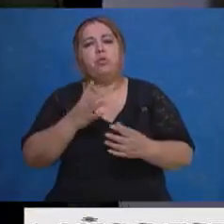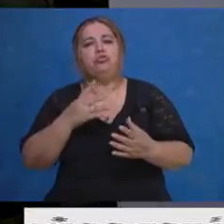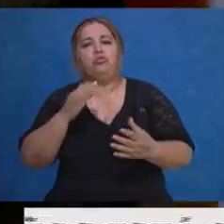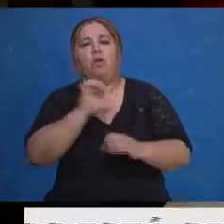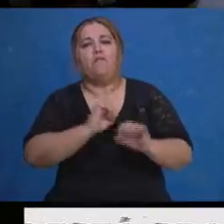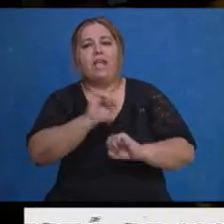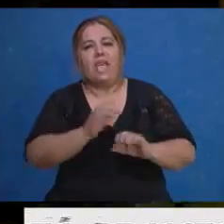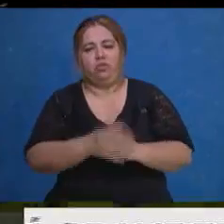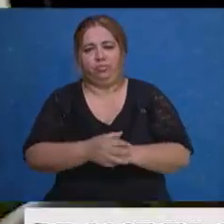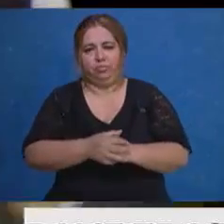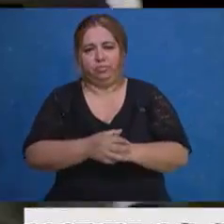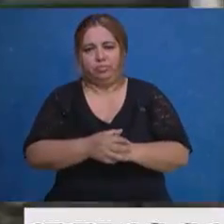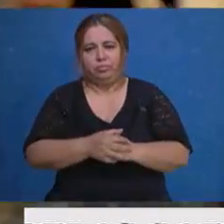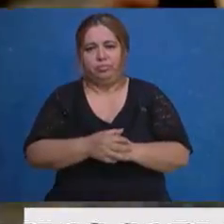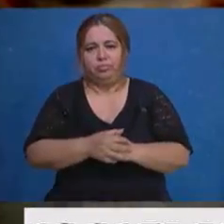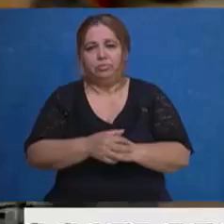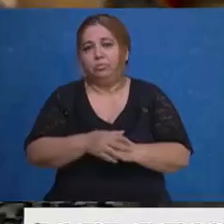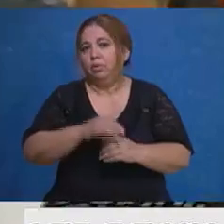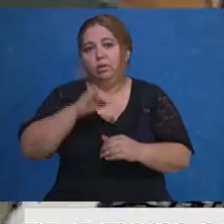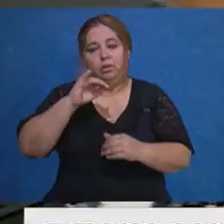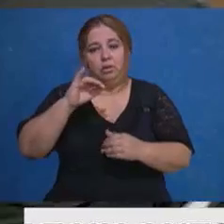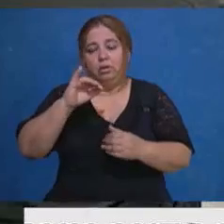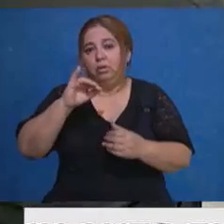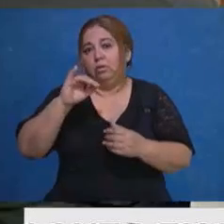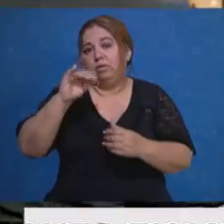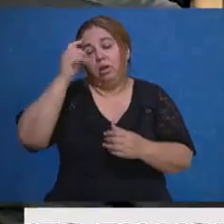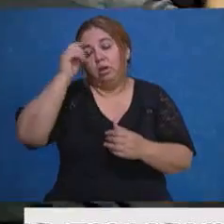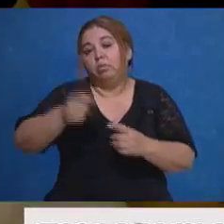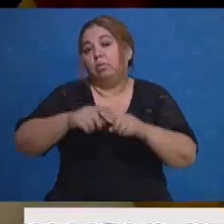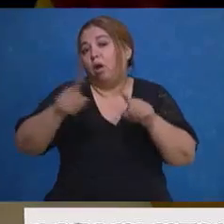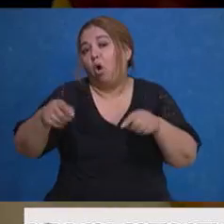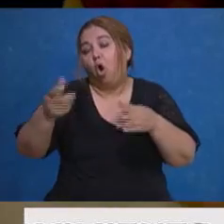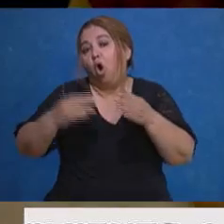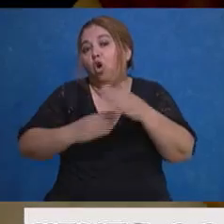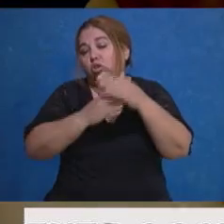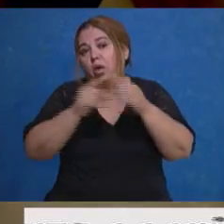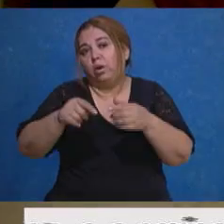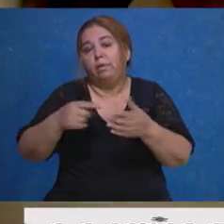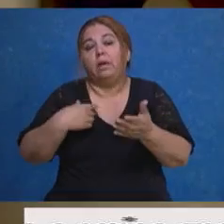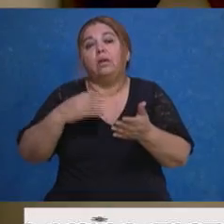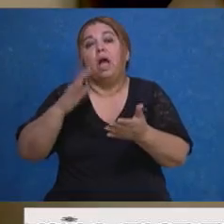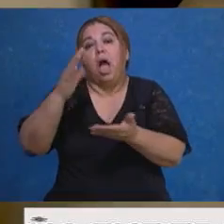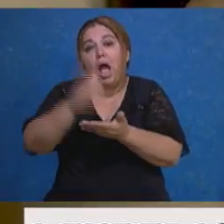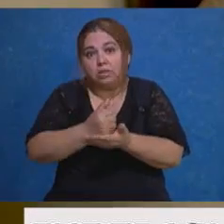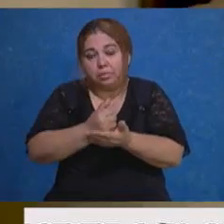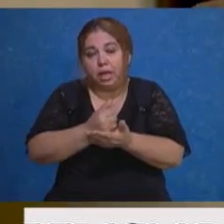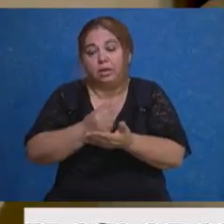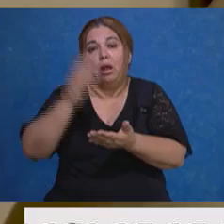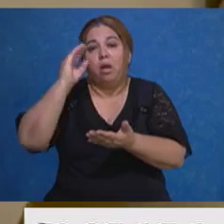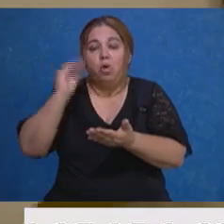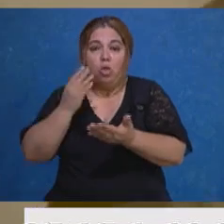2 va a tener que aceptar o rechazar este habeas corpus y